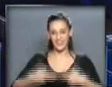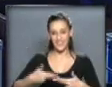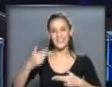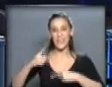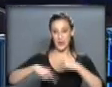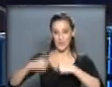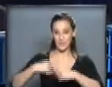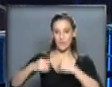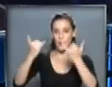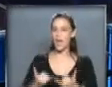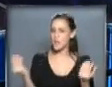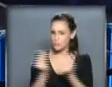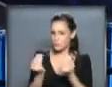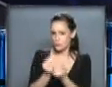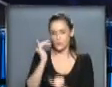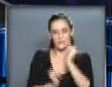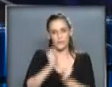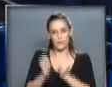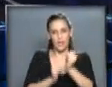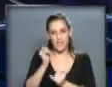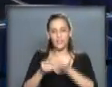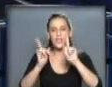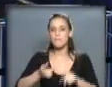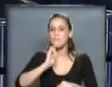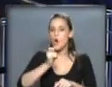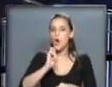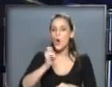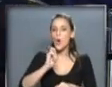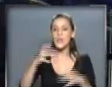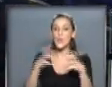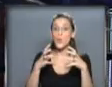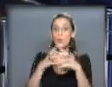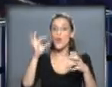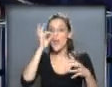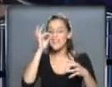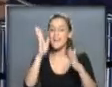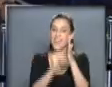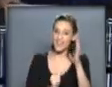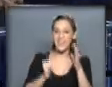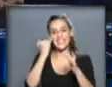volvemos. Tenemos mucha más información y el móvil del Turco con Rata Blanca. Ya venimos.